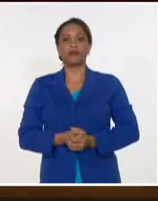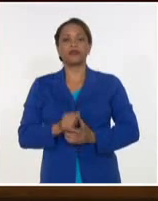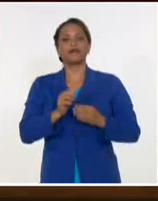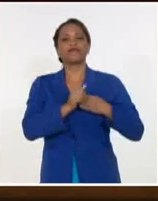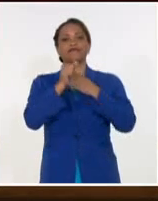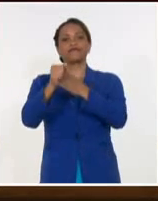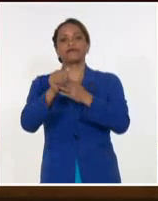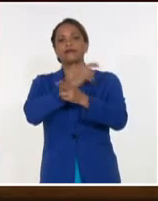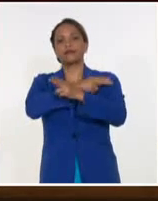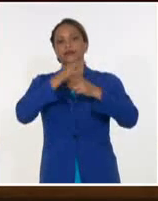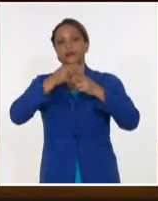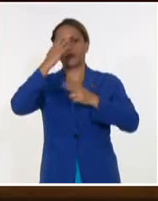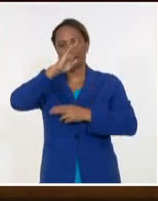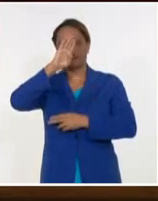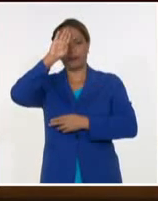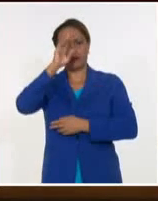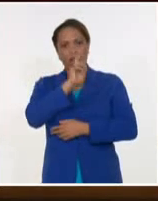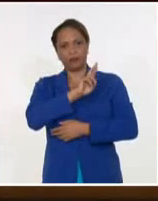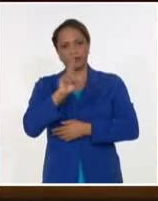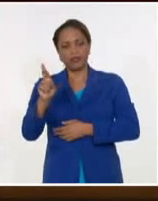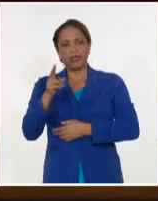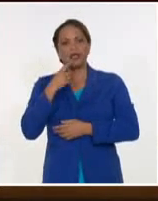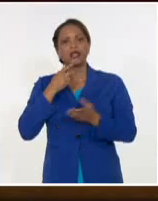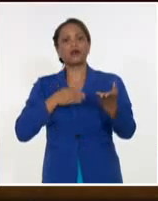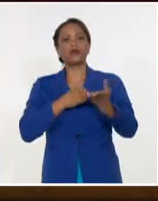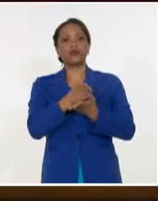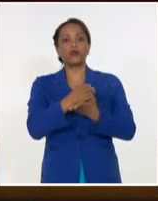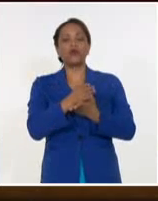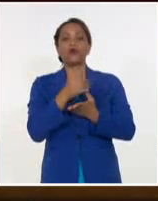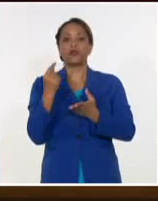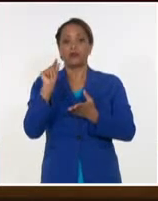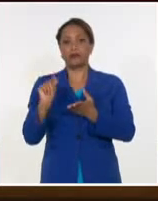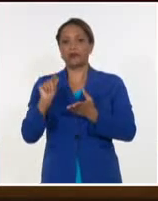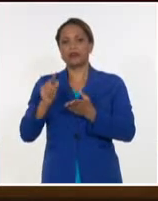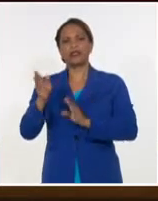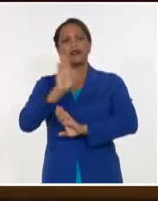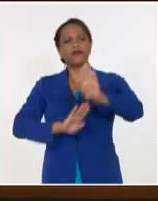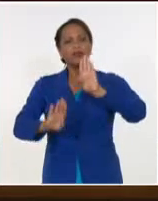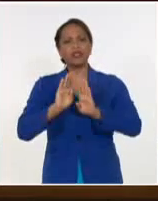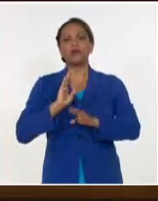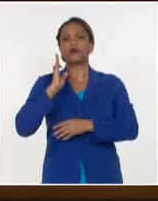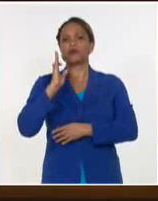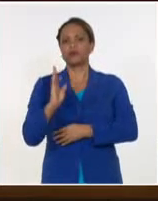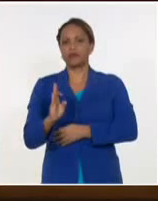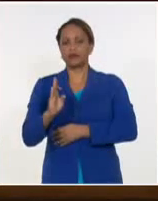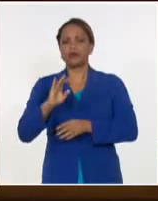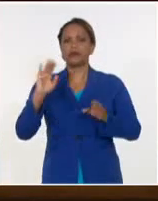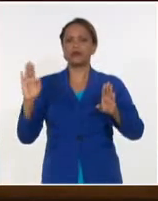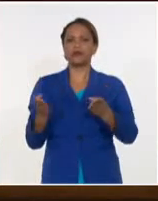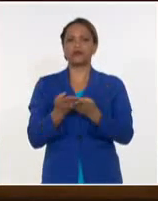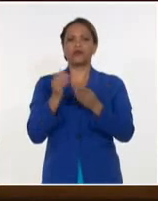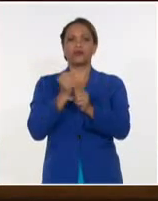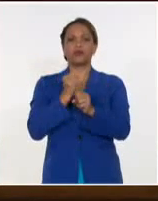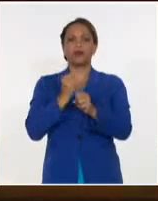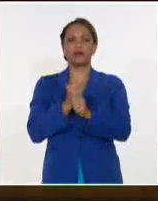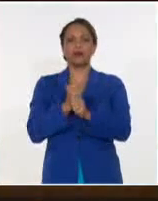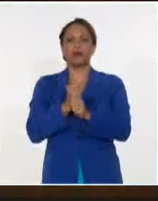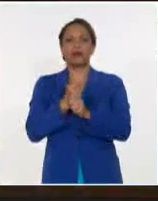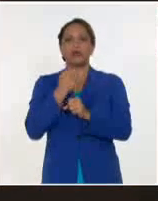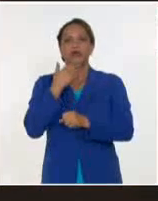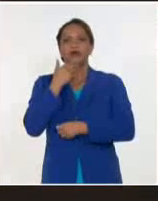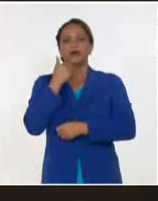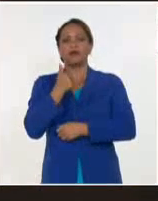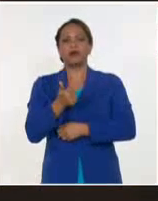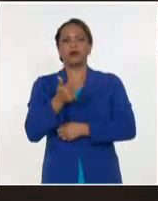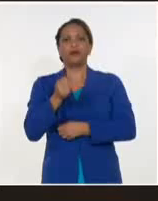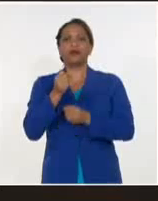históricos de la revolución, que sus continuadores defendemos con respeto y admiración por su obra en favor de las